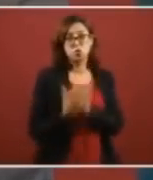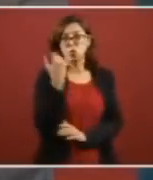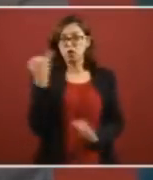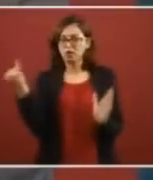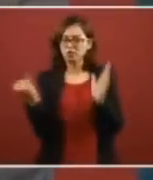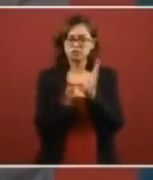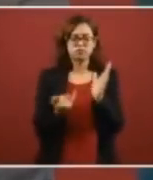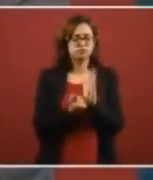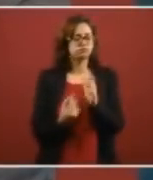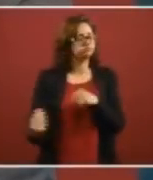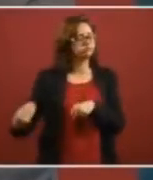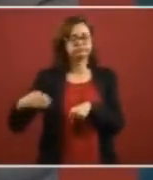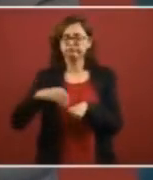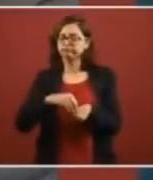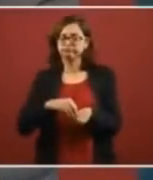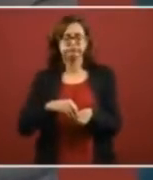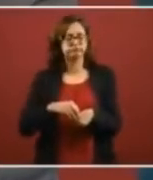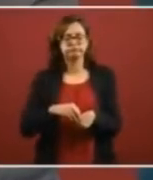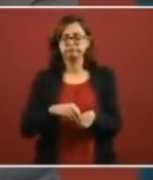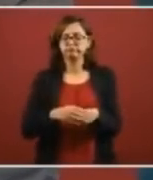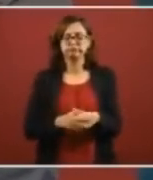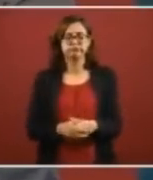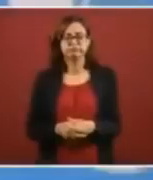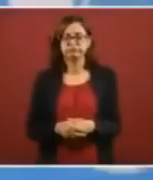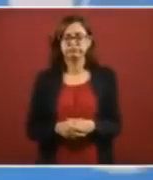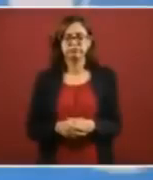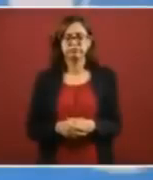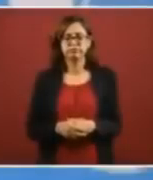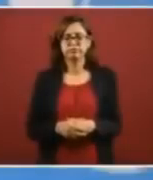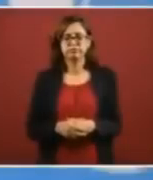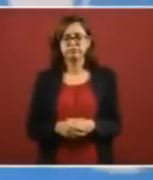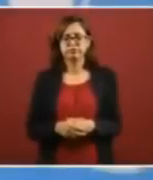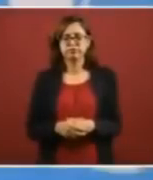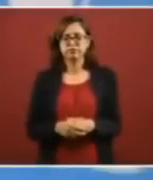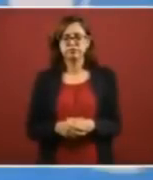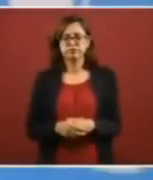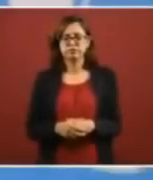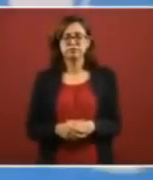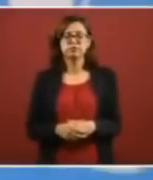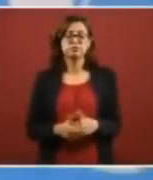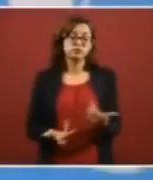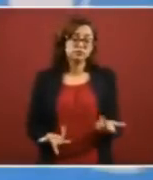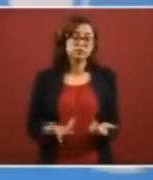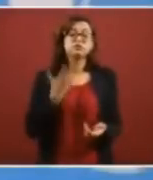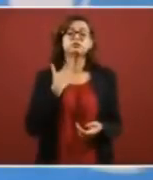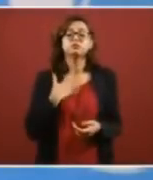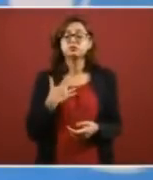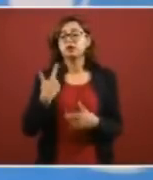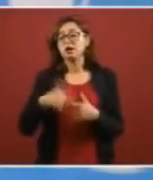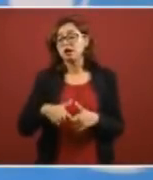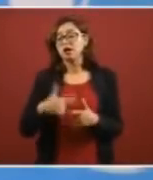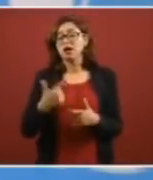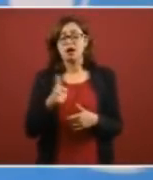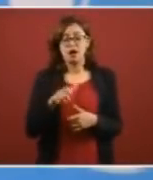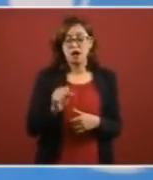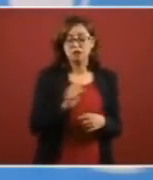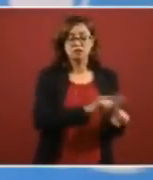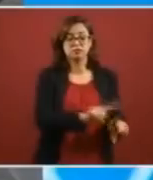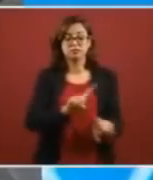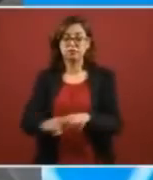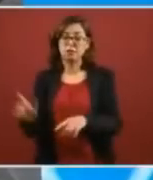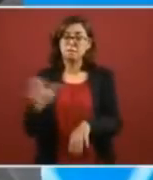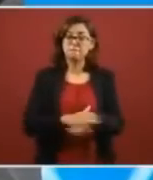nuevos, sin aumentar los precios de los combustibles, sin endeudar